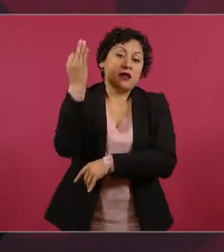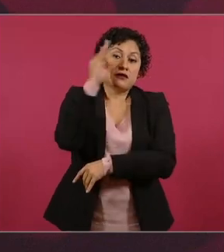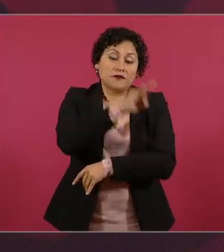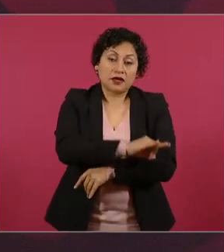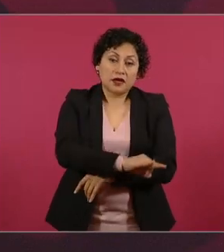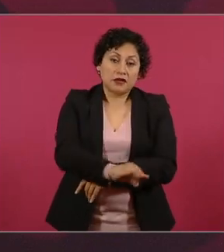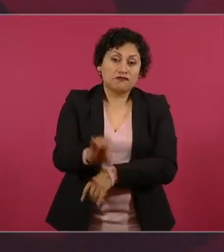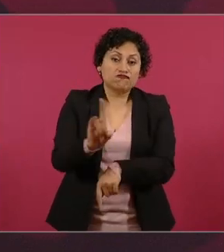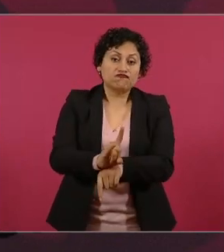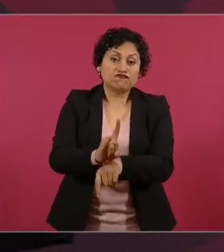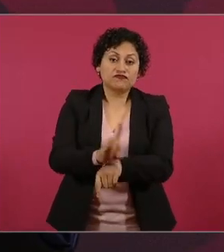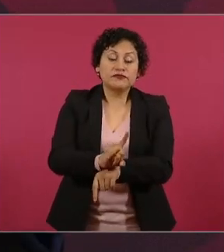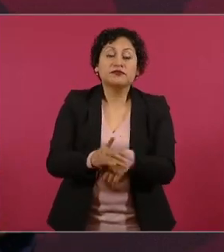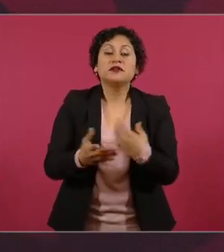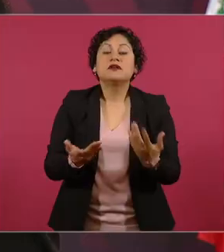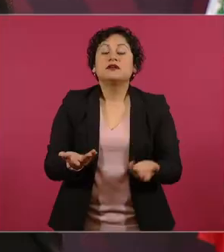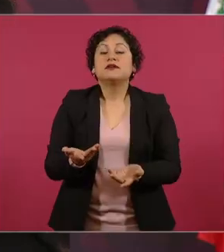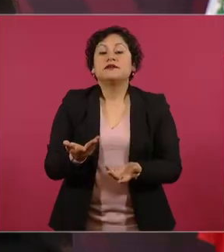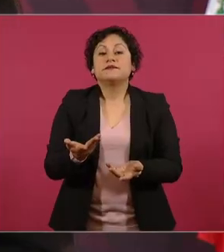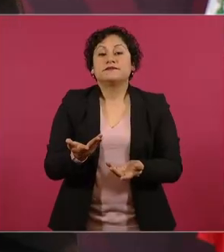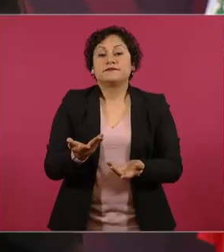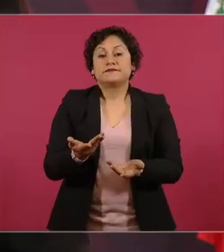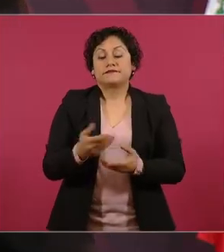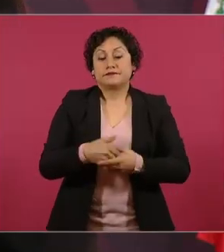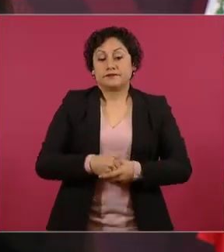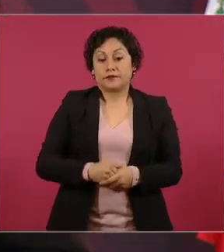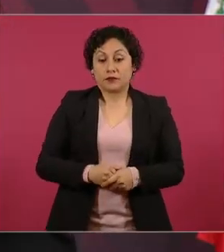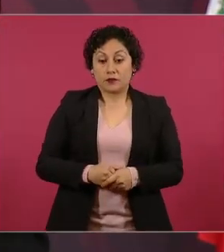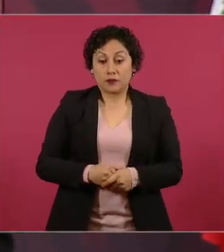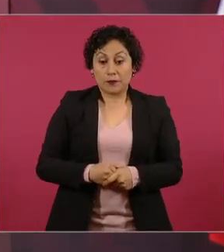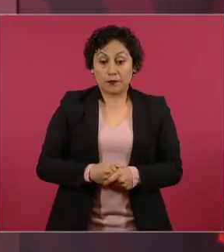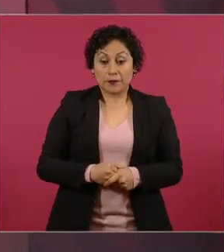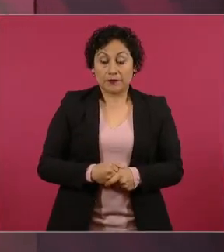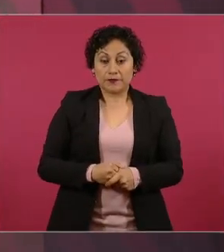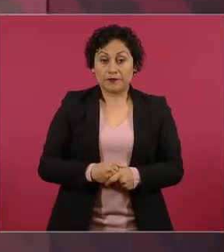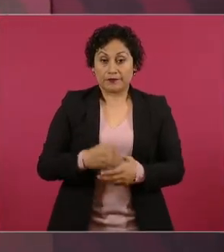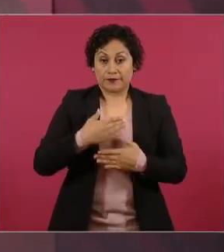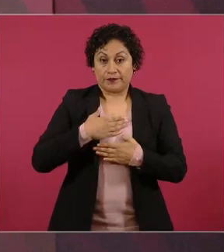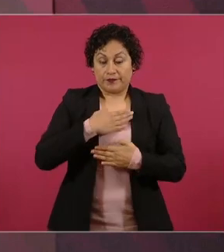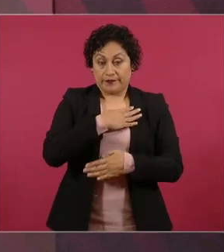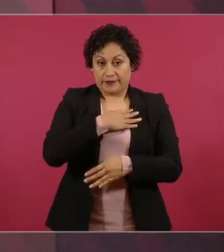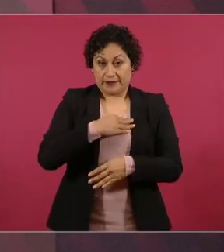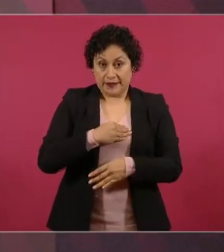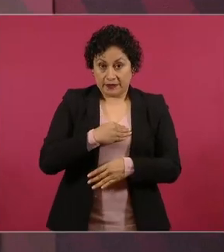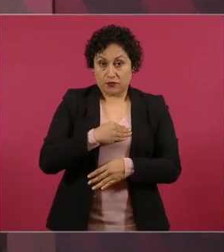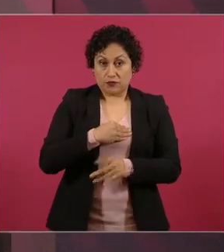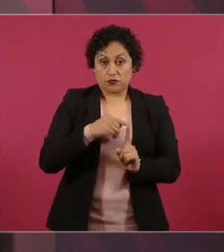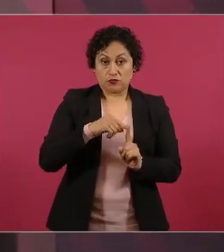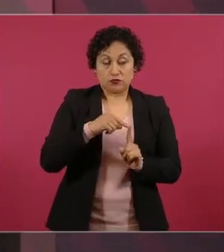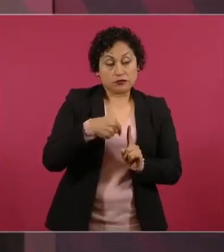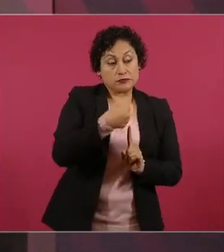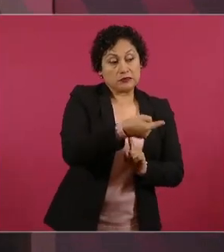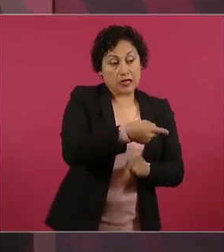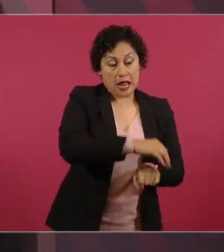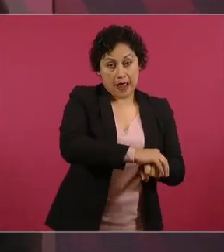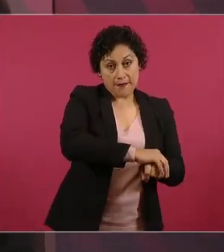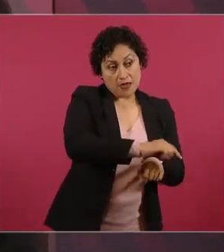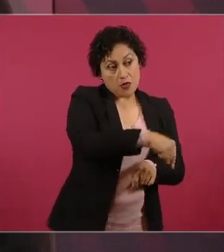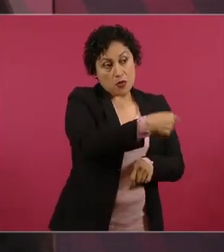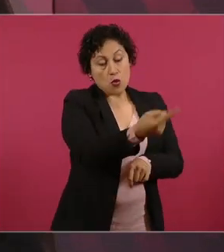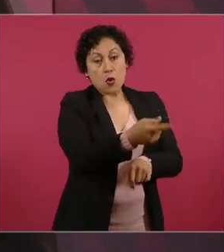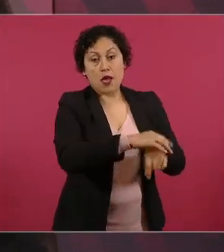A un amigo de mis hijos o de uno de mis hijos